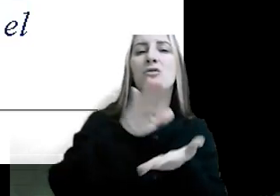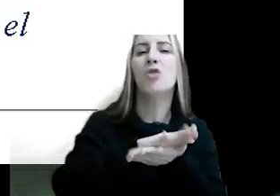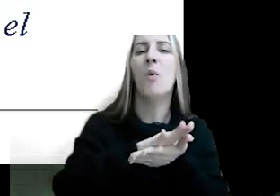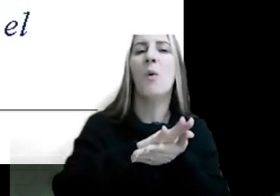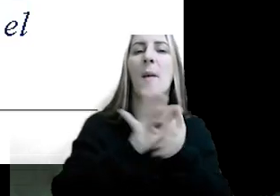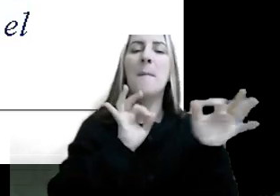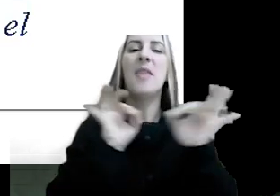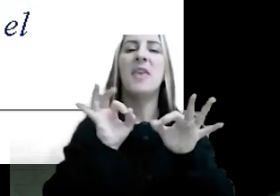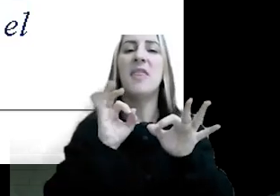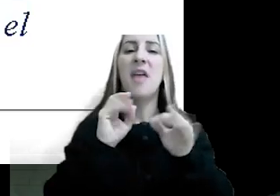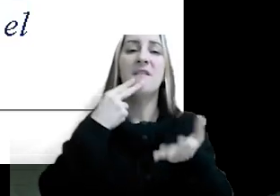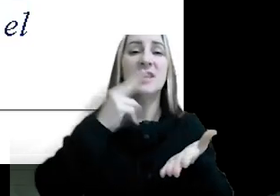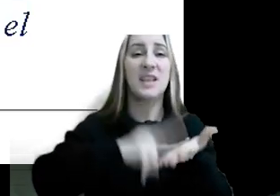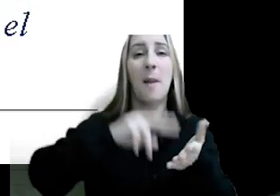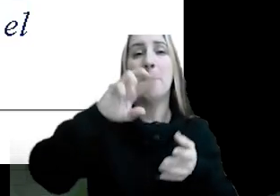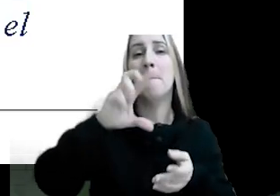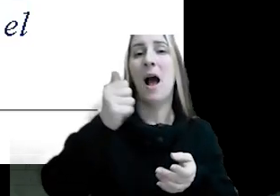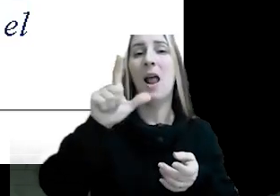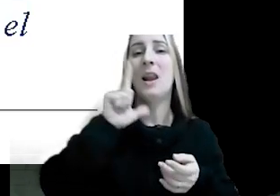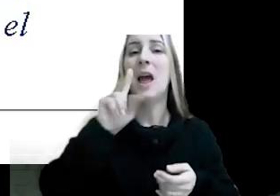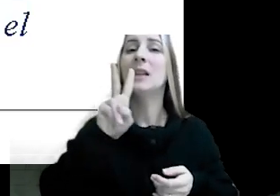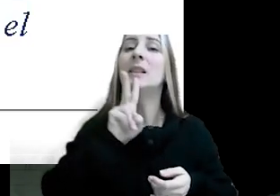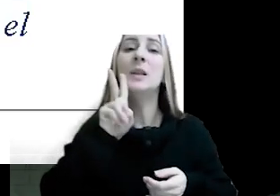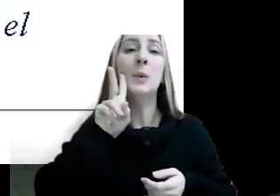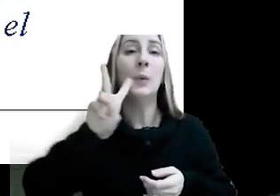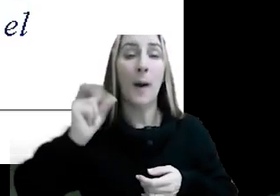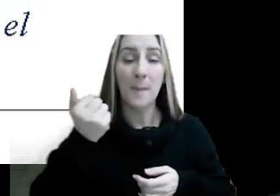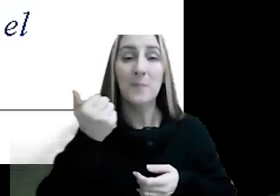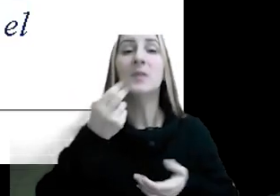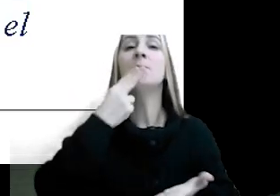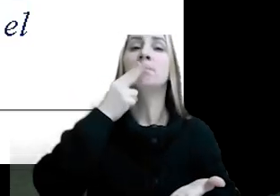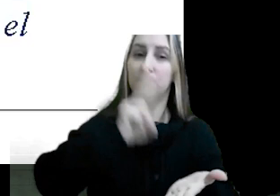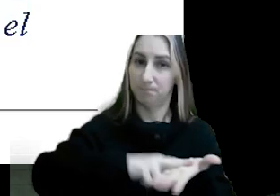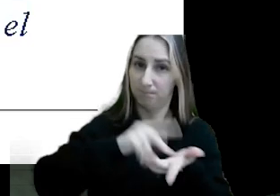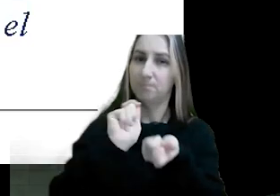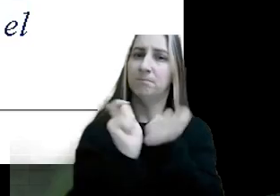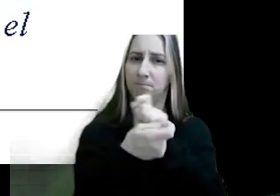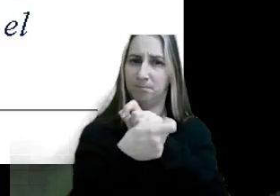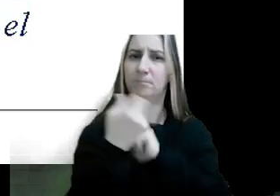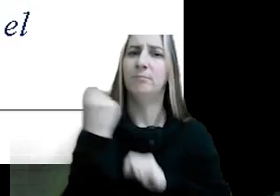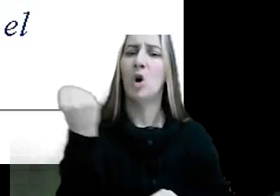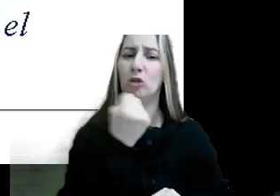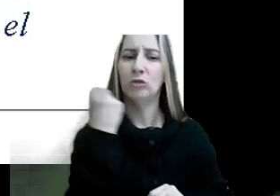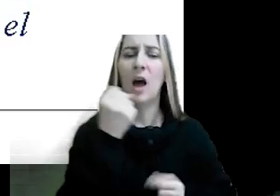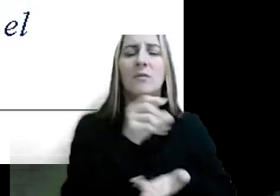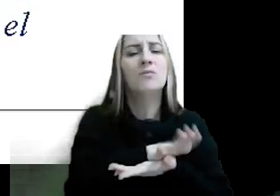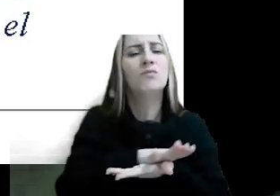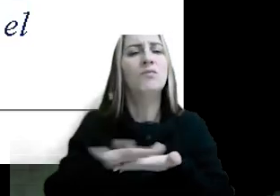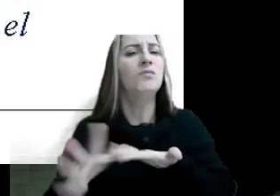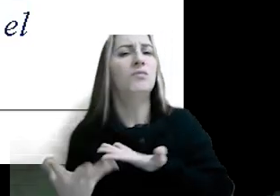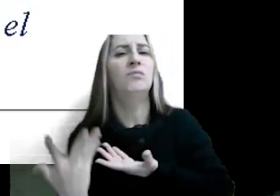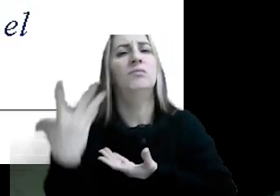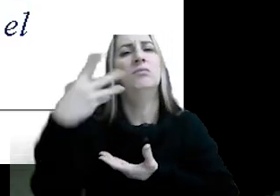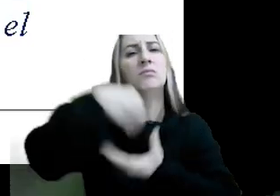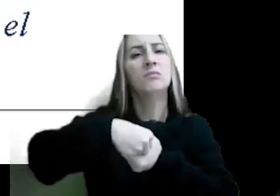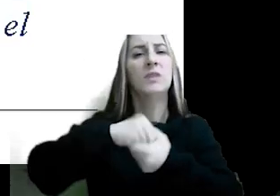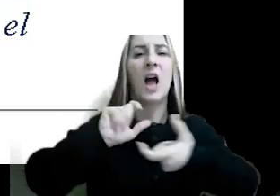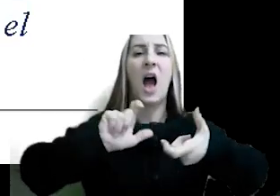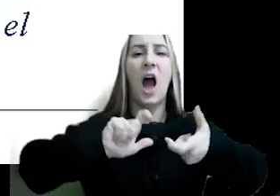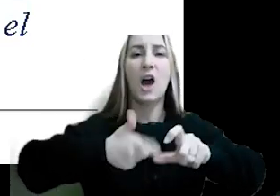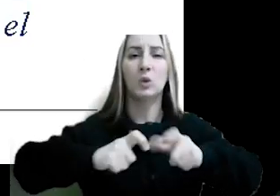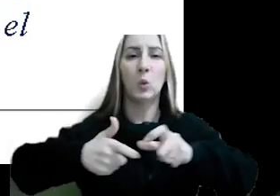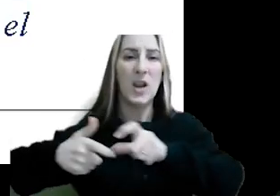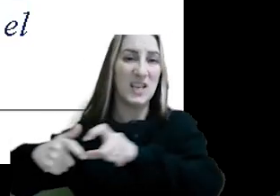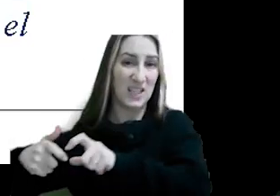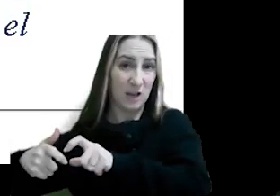que ha hecho una modificación impositiva importante, incorporó una serie de actualizaciones dentro